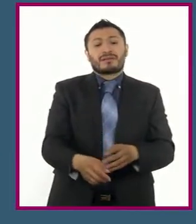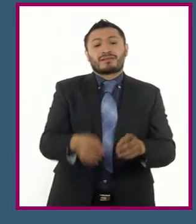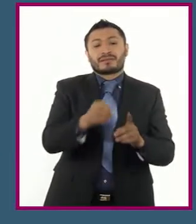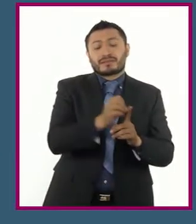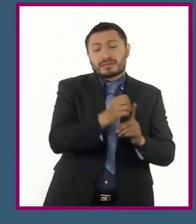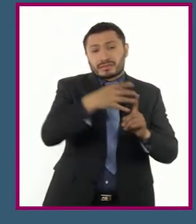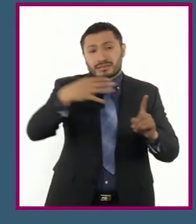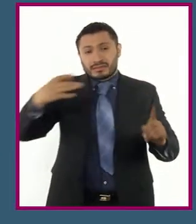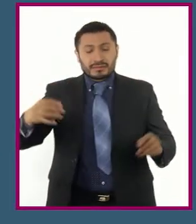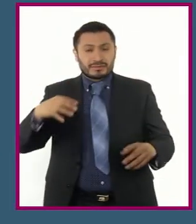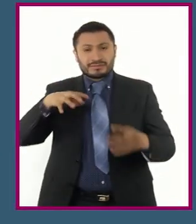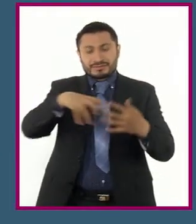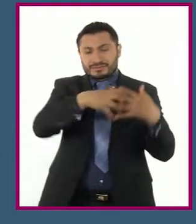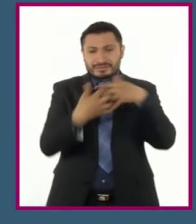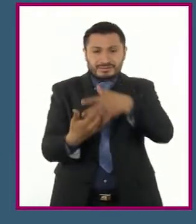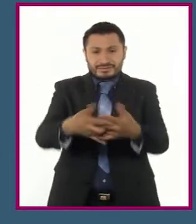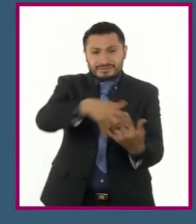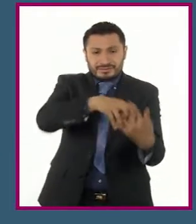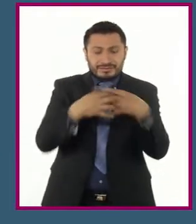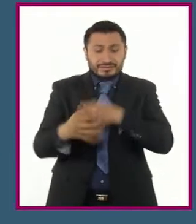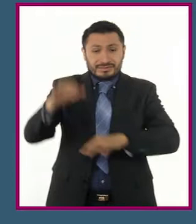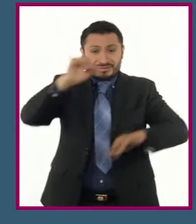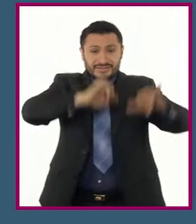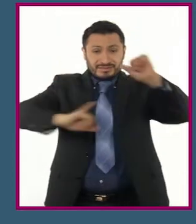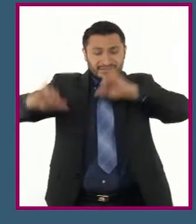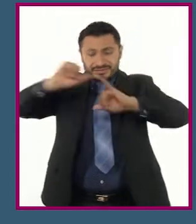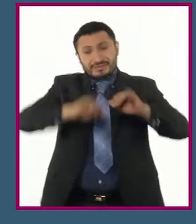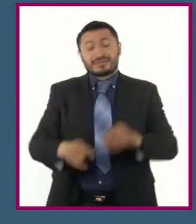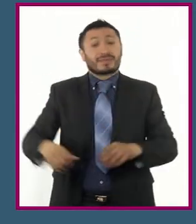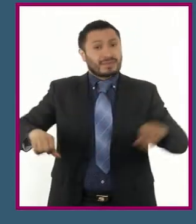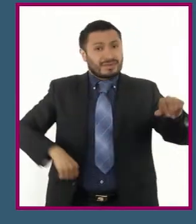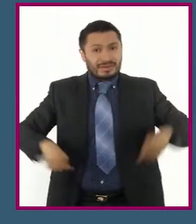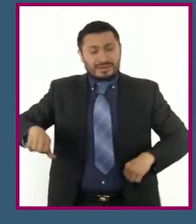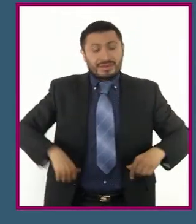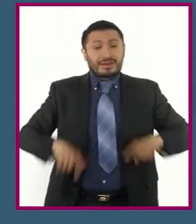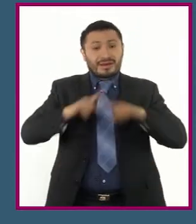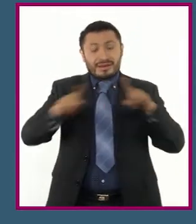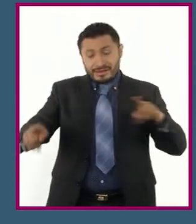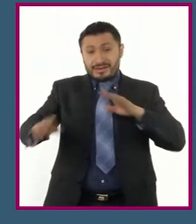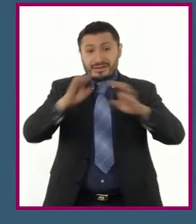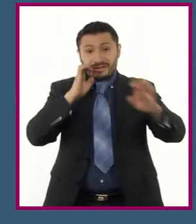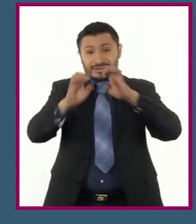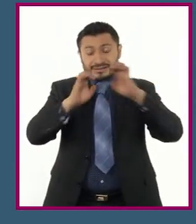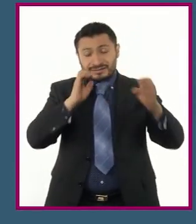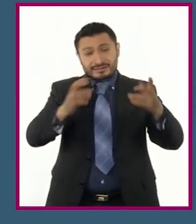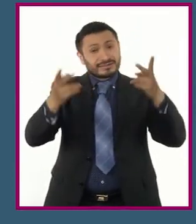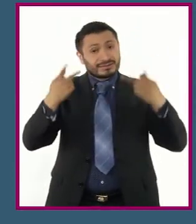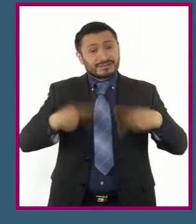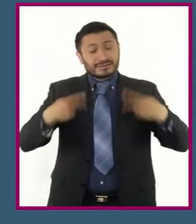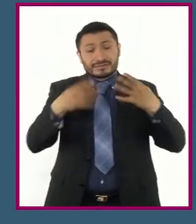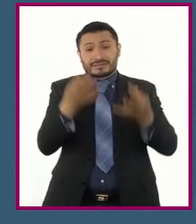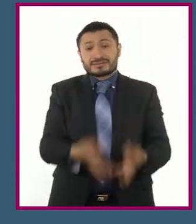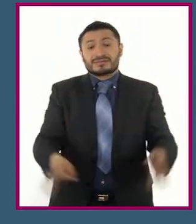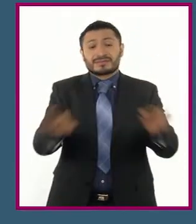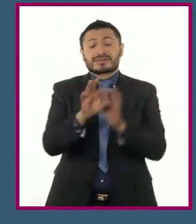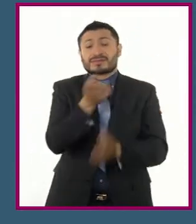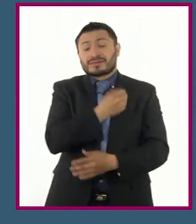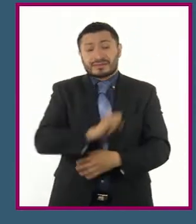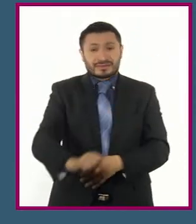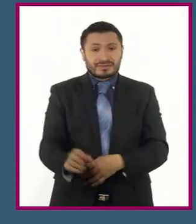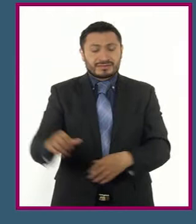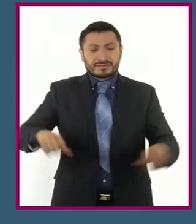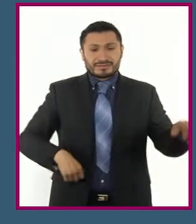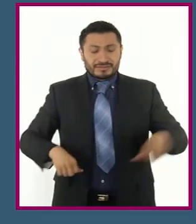con la Química. Les adelanto que habrá actividades variadas, entrevistas a personalidades, actividades